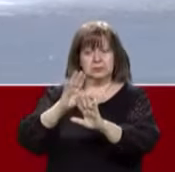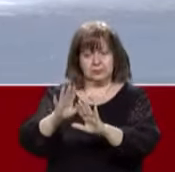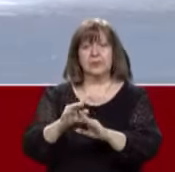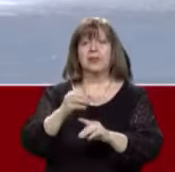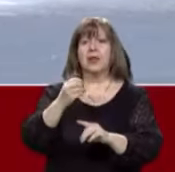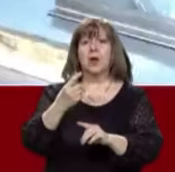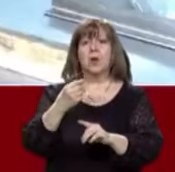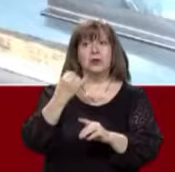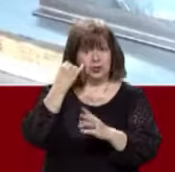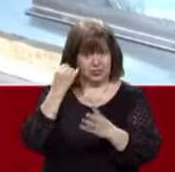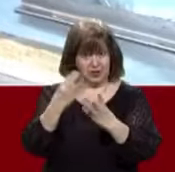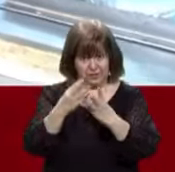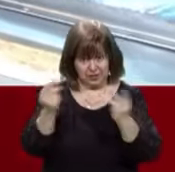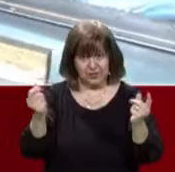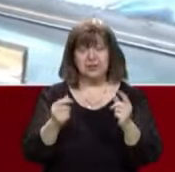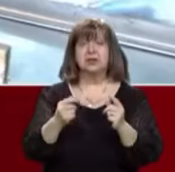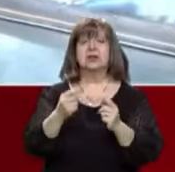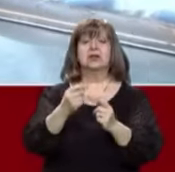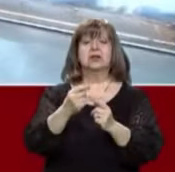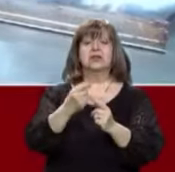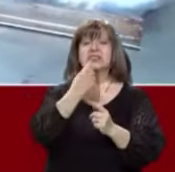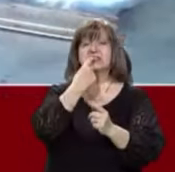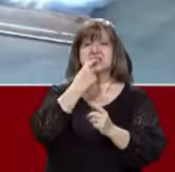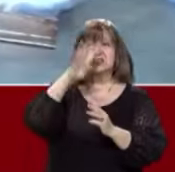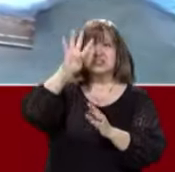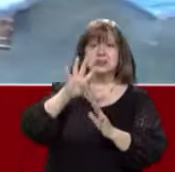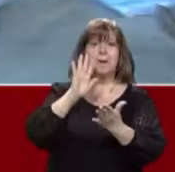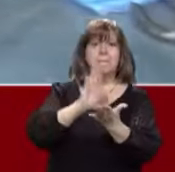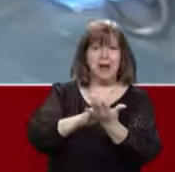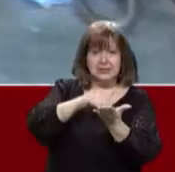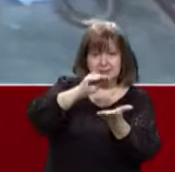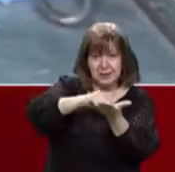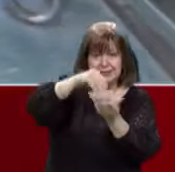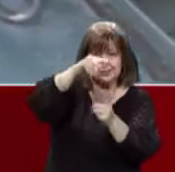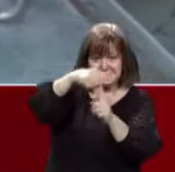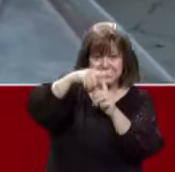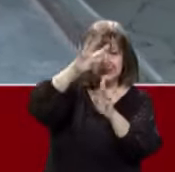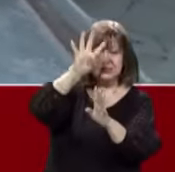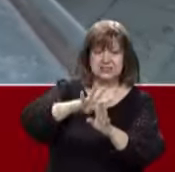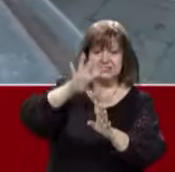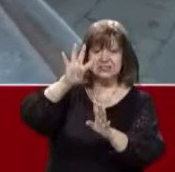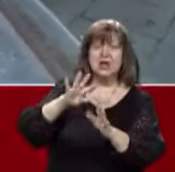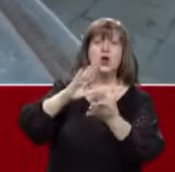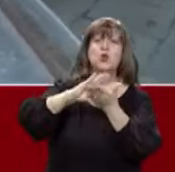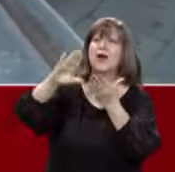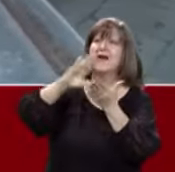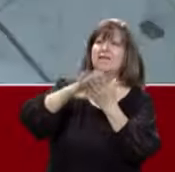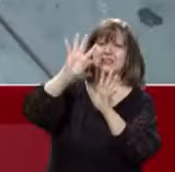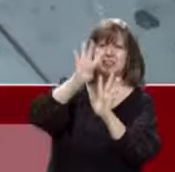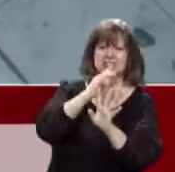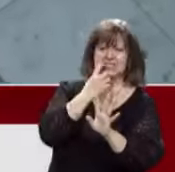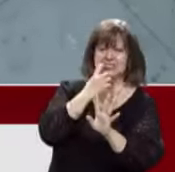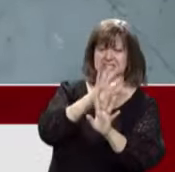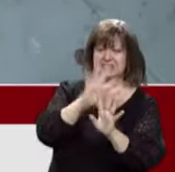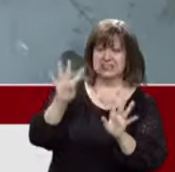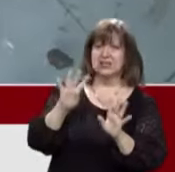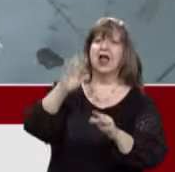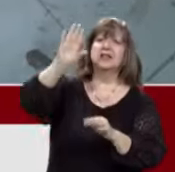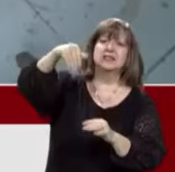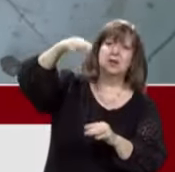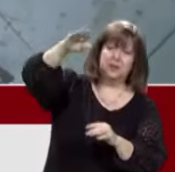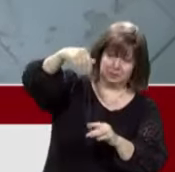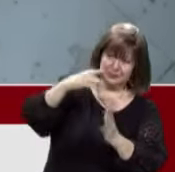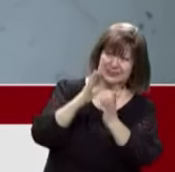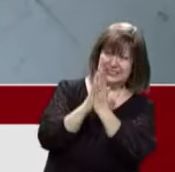que hizo cuando volvió después del saqueo es directamente agregar todas estas rejas nuevas que están acá. ¿Puedes venir un minutito